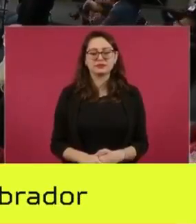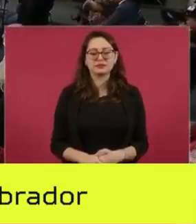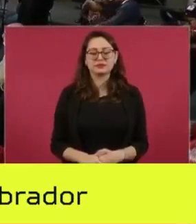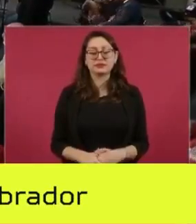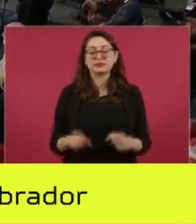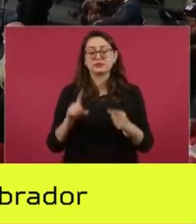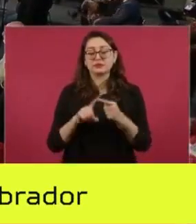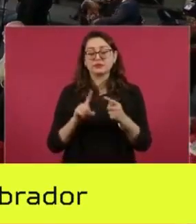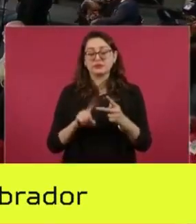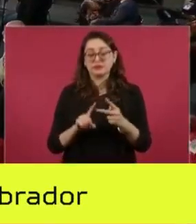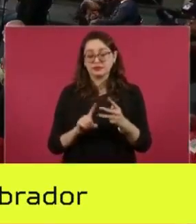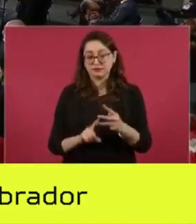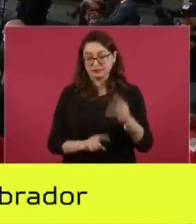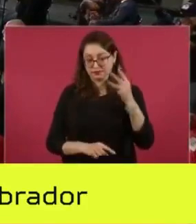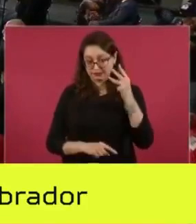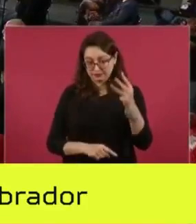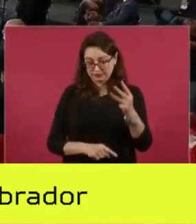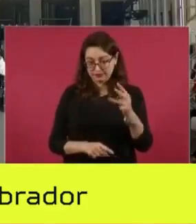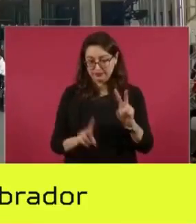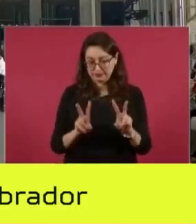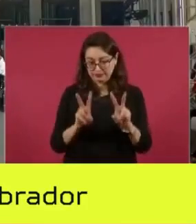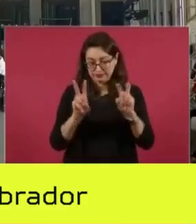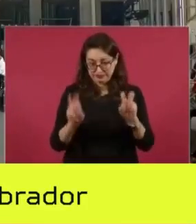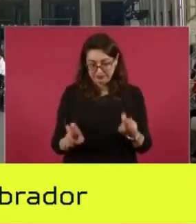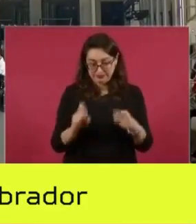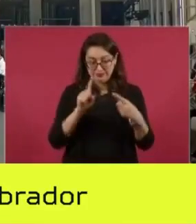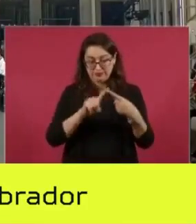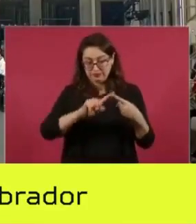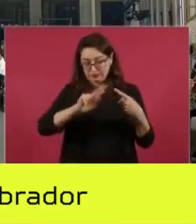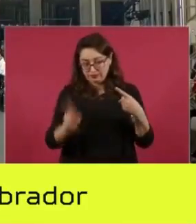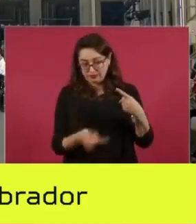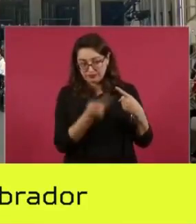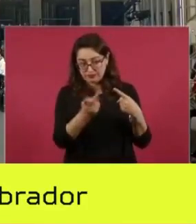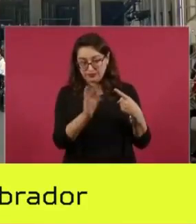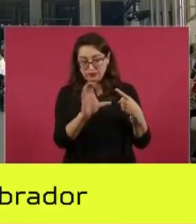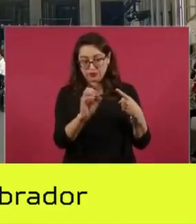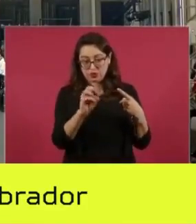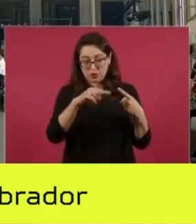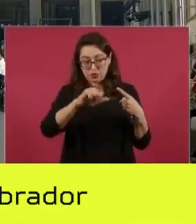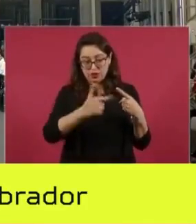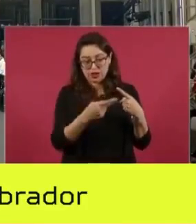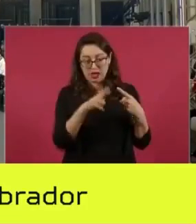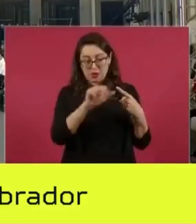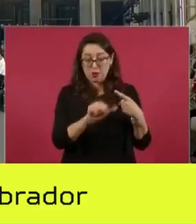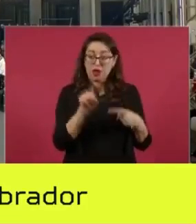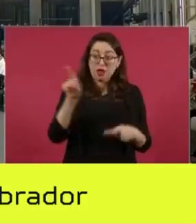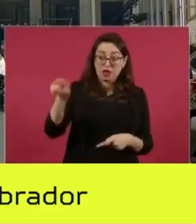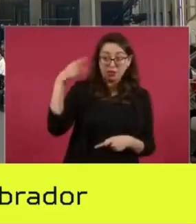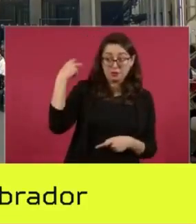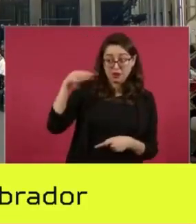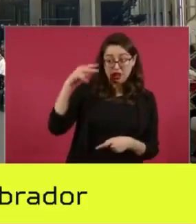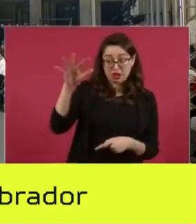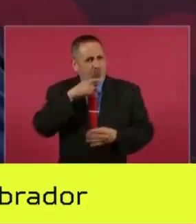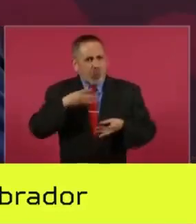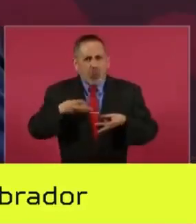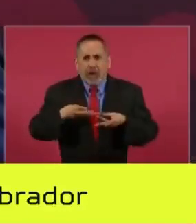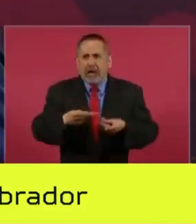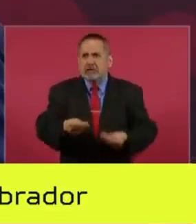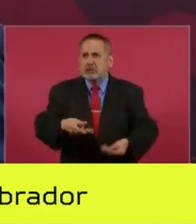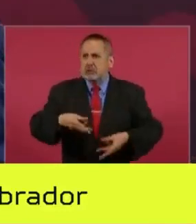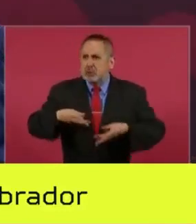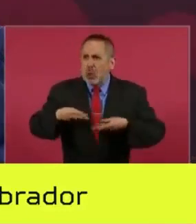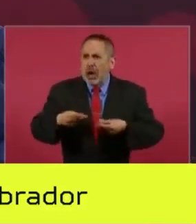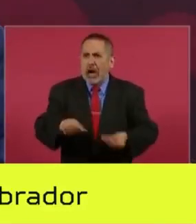destinarse a ese propósito. Pero además hay todavía muchas estructuras improductivas,